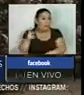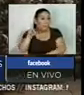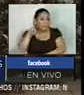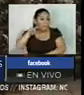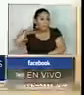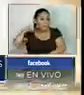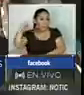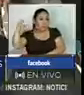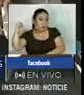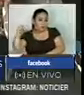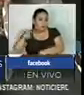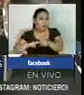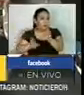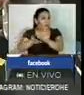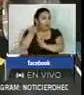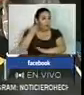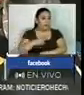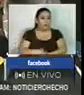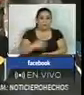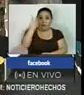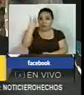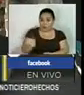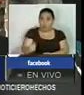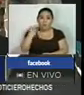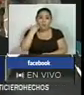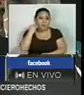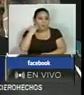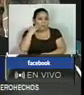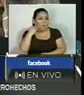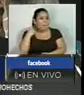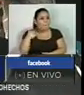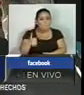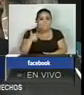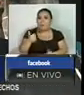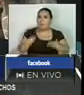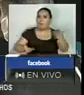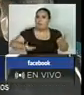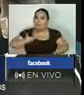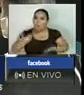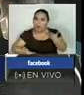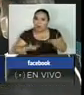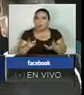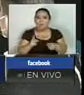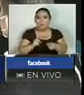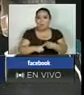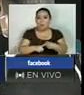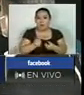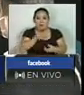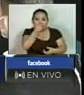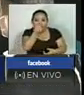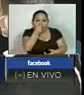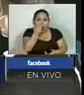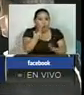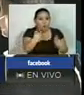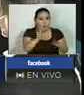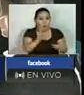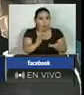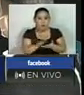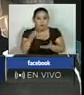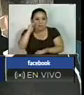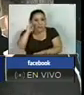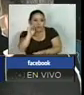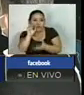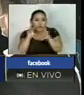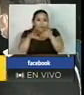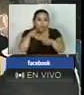mil dólares. El 10 de mayo es excelente, pero acuérdate que se vende de todo, artificial, natural, peluchos,